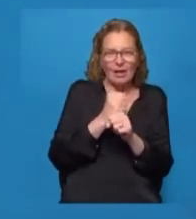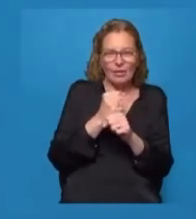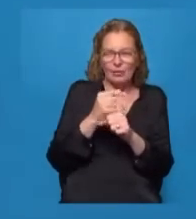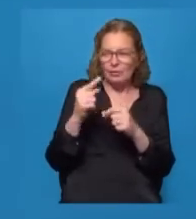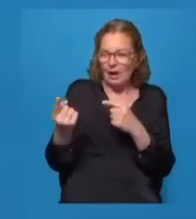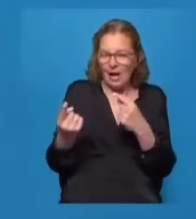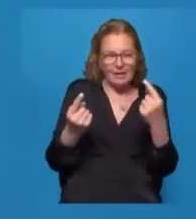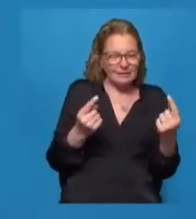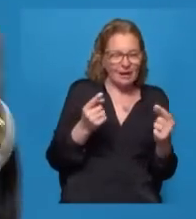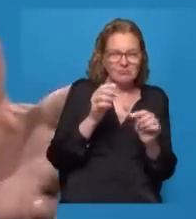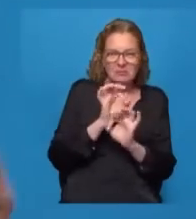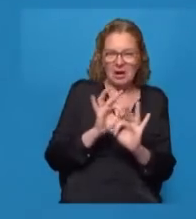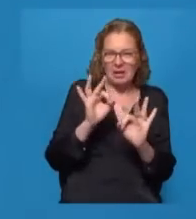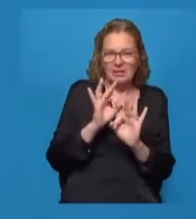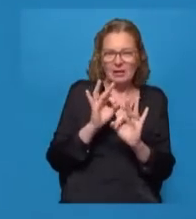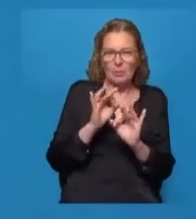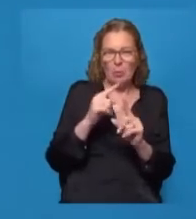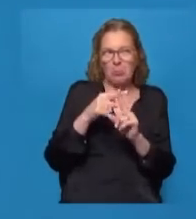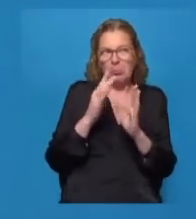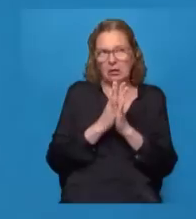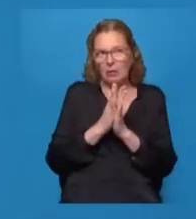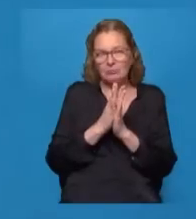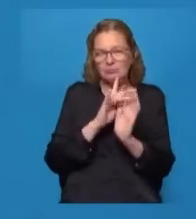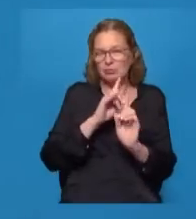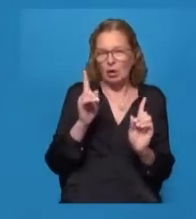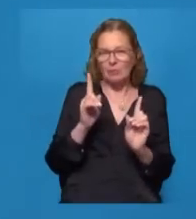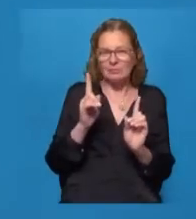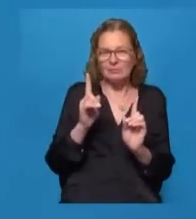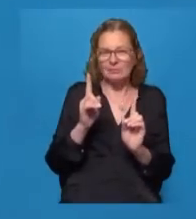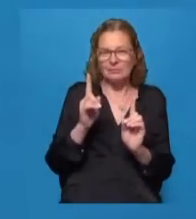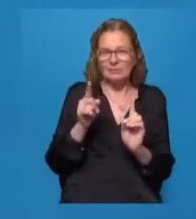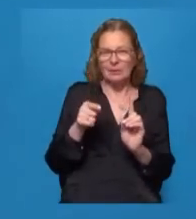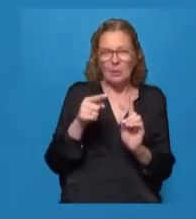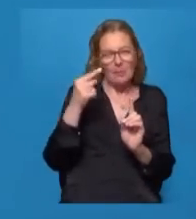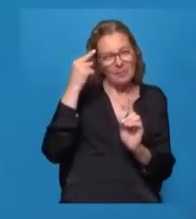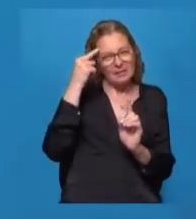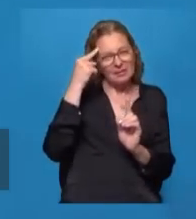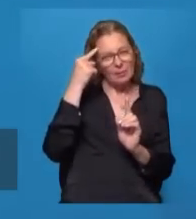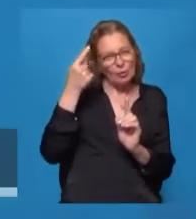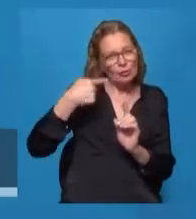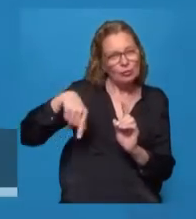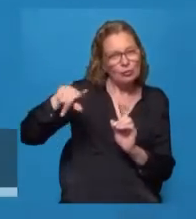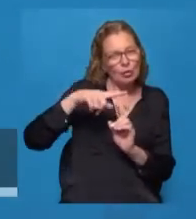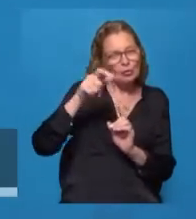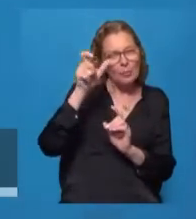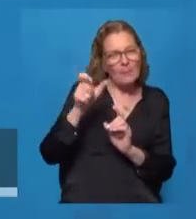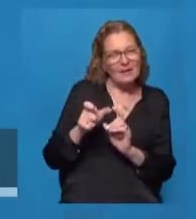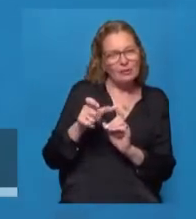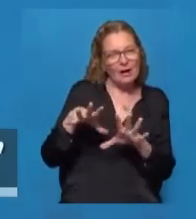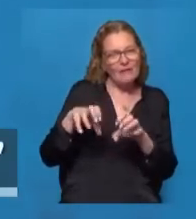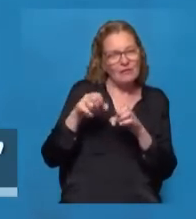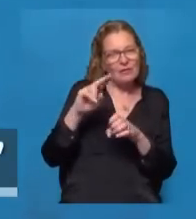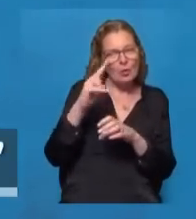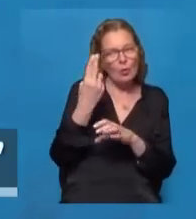cual lado ni por supuesto una religión sino que actuamos en función de que somos ciudadanos y habitantes del